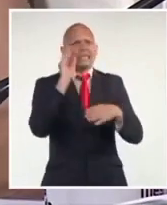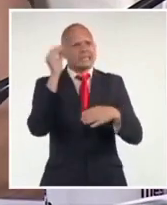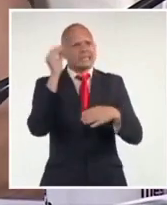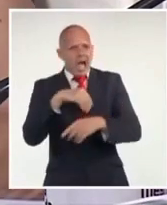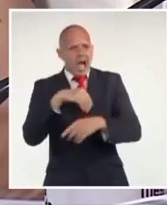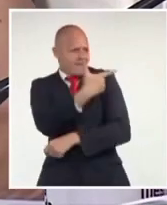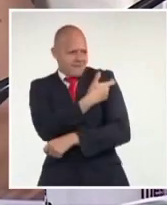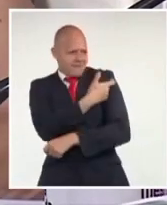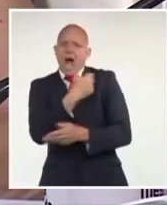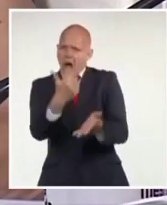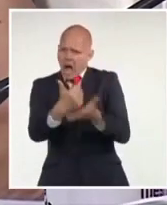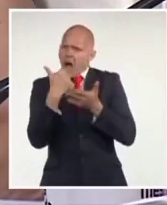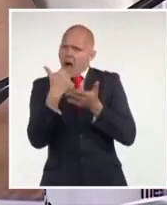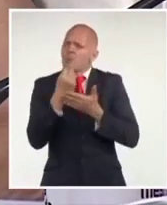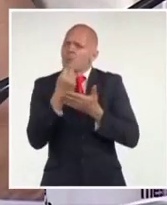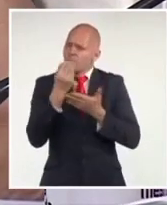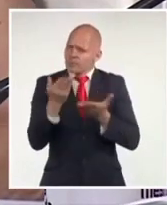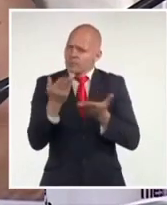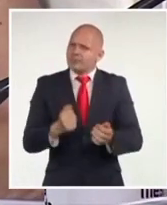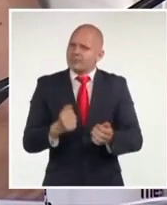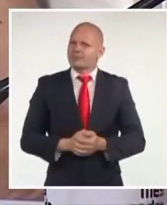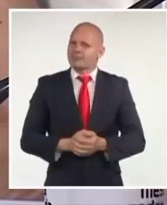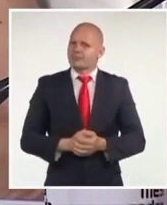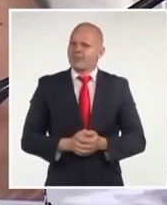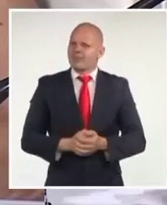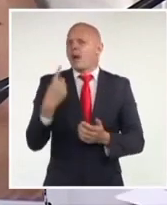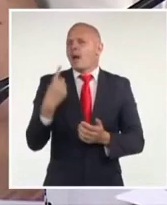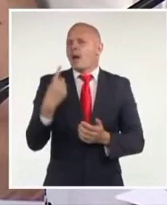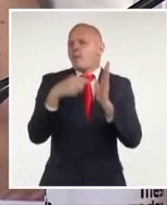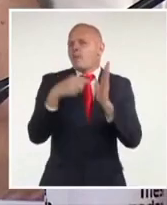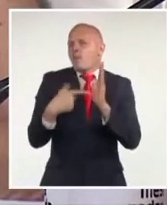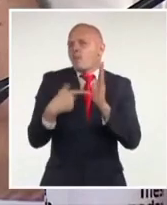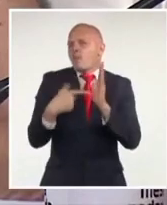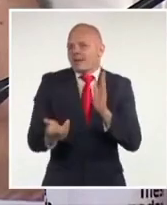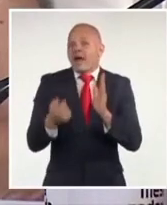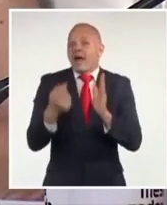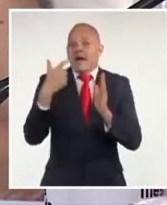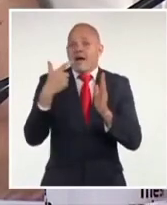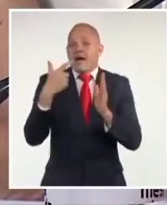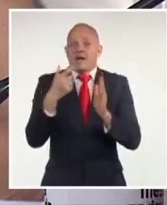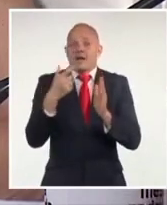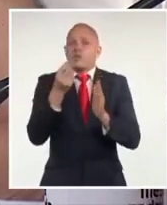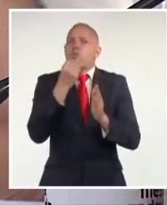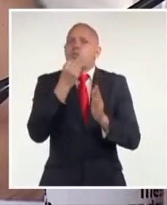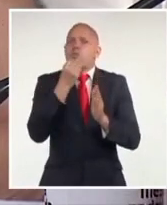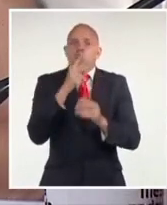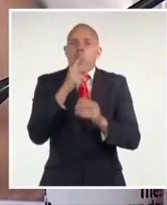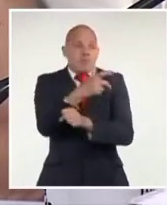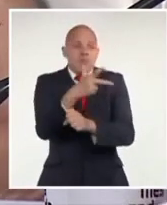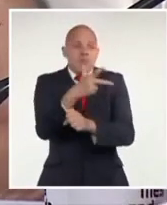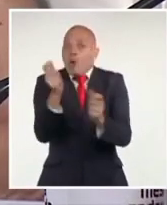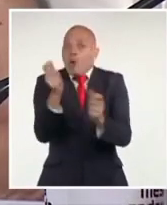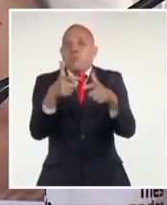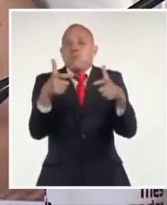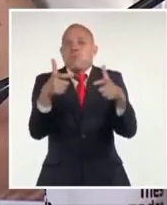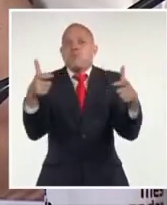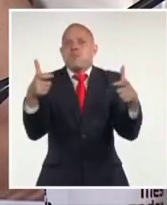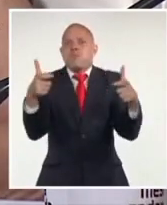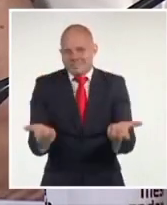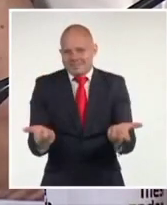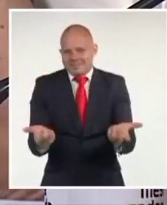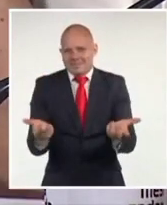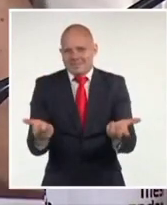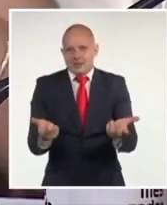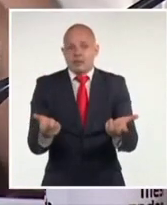resolver, pero tenemos que tener una cobertura elevada de vacunación para las vacunas, en